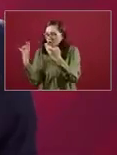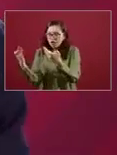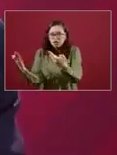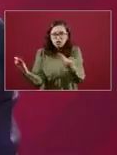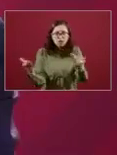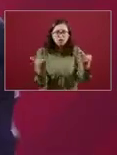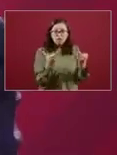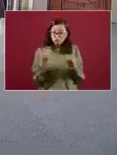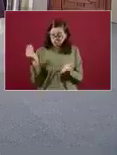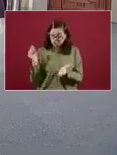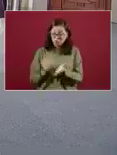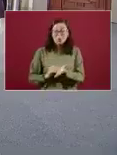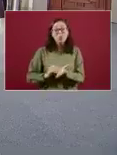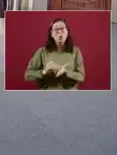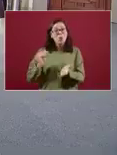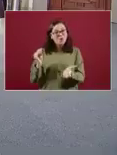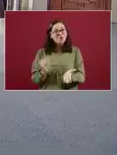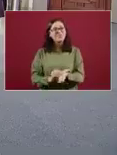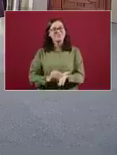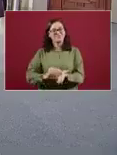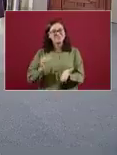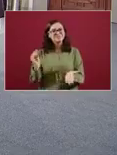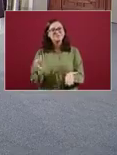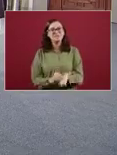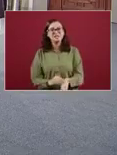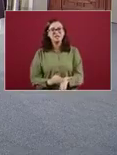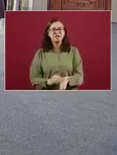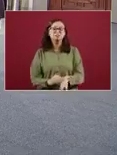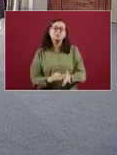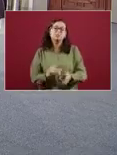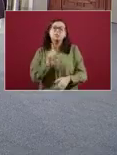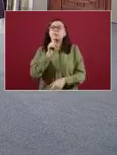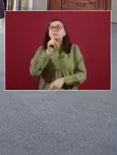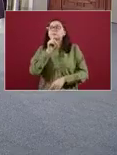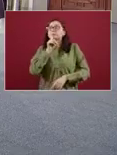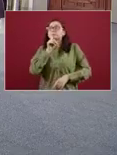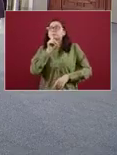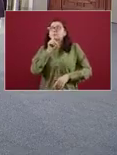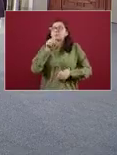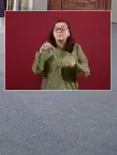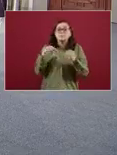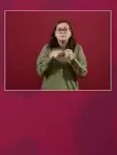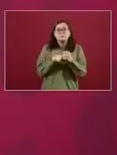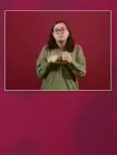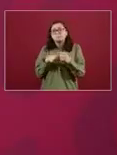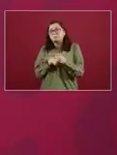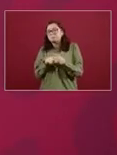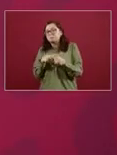que existe y que no se puede ocultar.